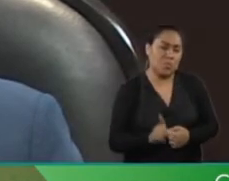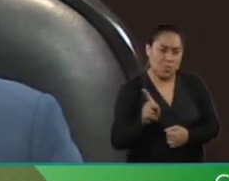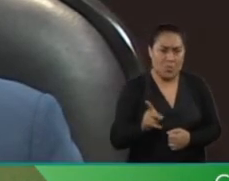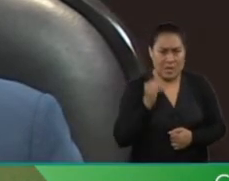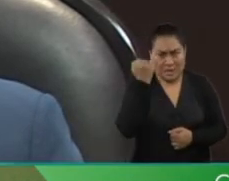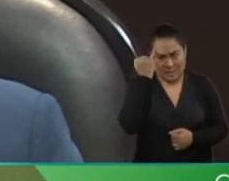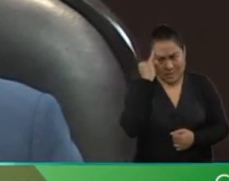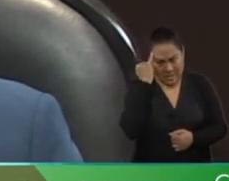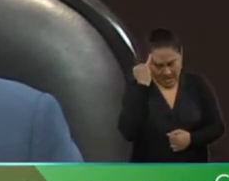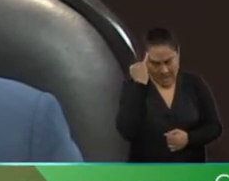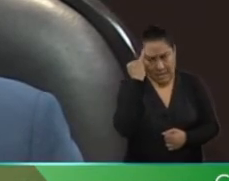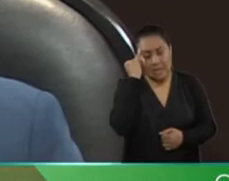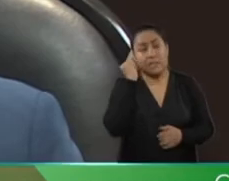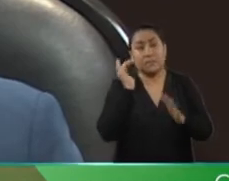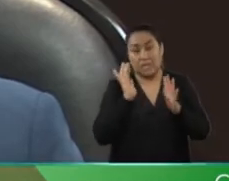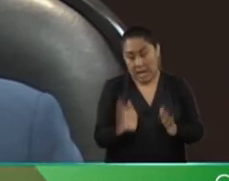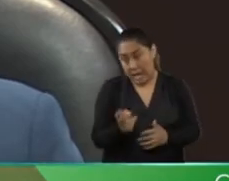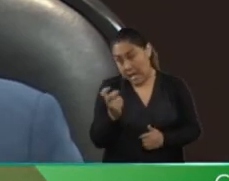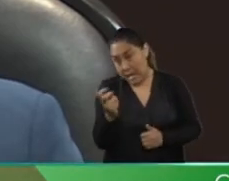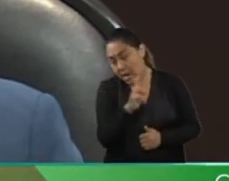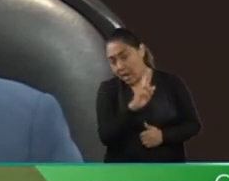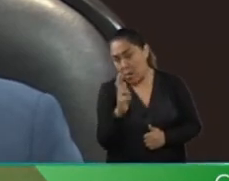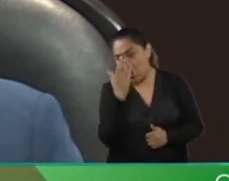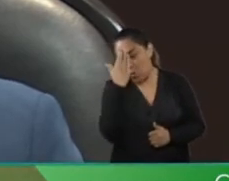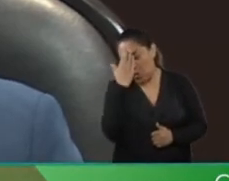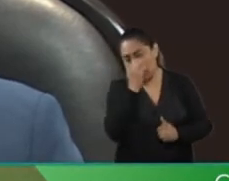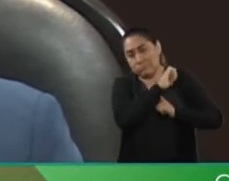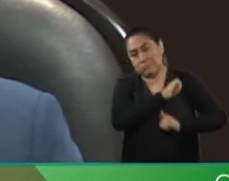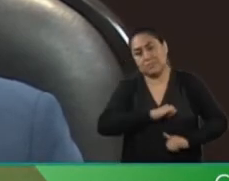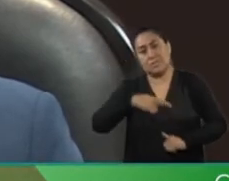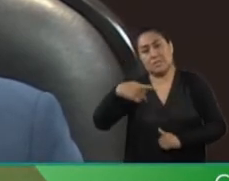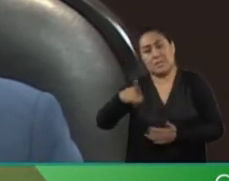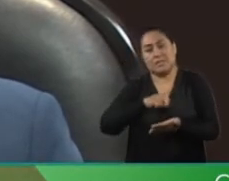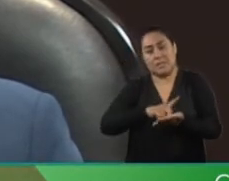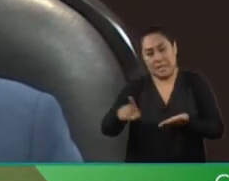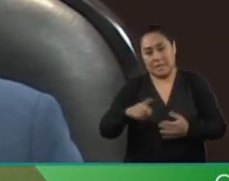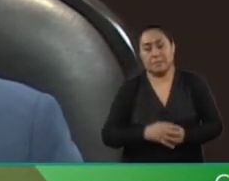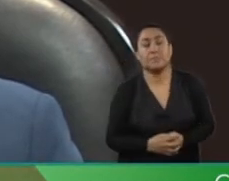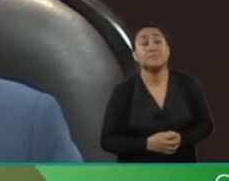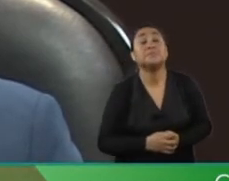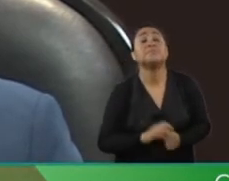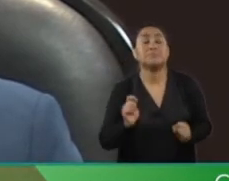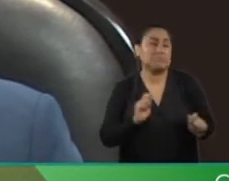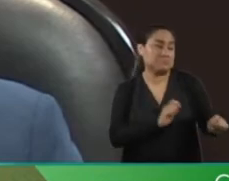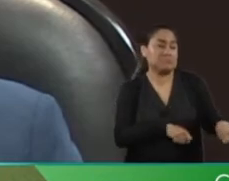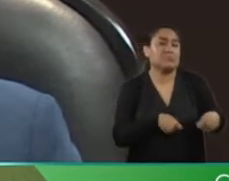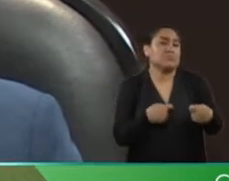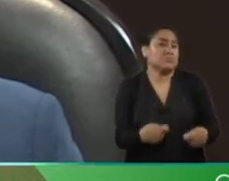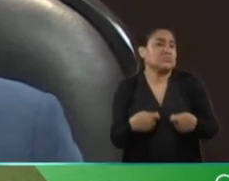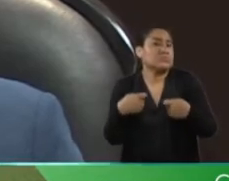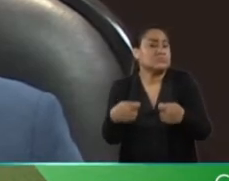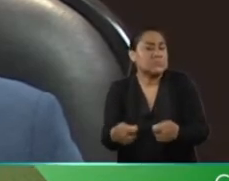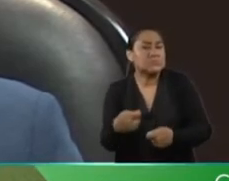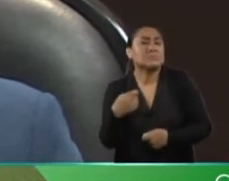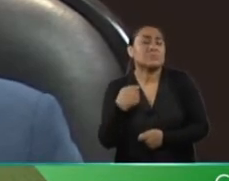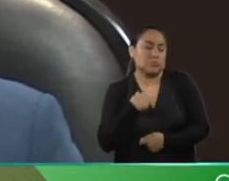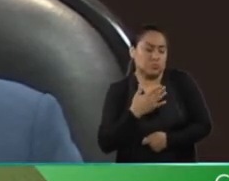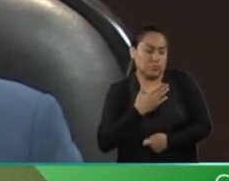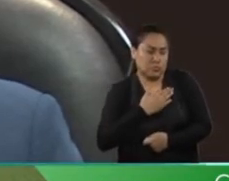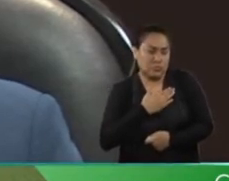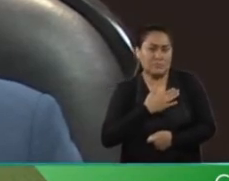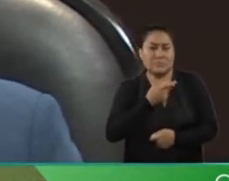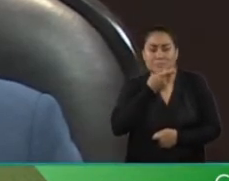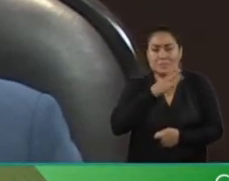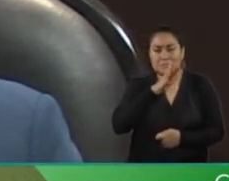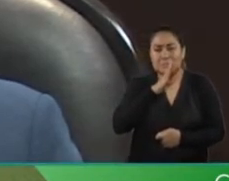Indígenas, que ya los reconocen como titulares de derecho público. Como descendiente de padres y abuelos zapotecas, como originaria